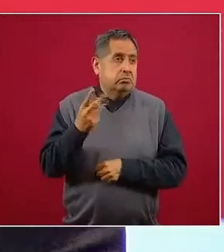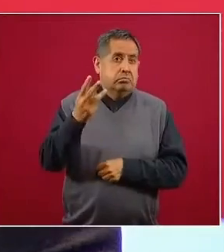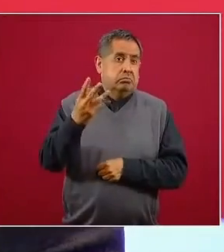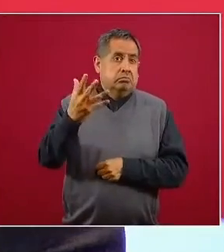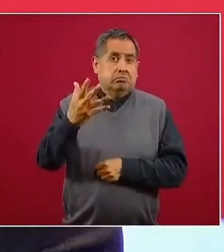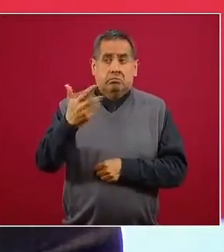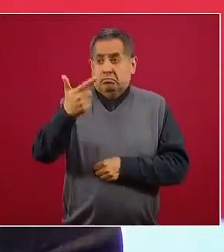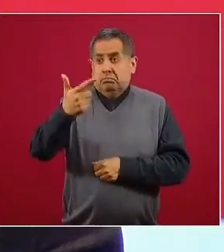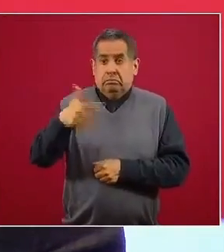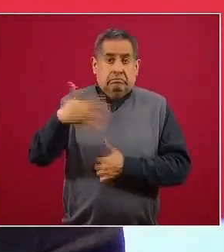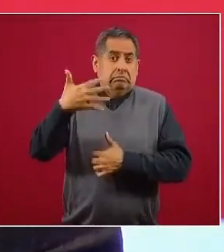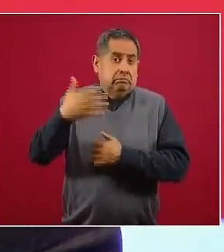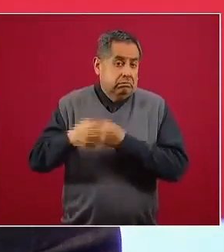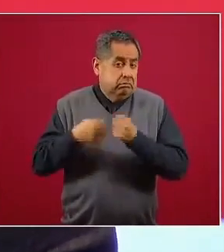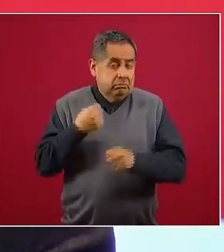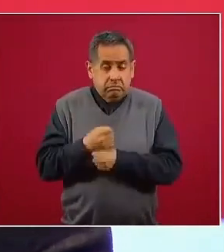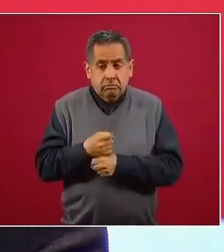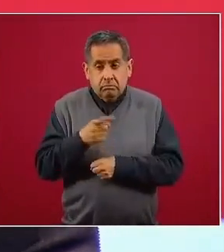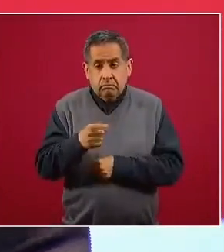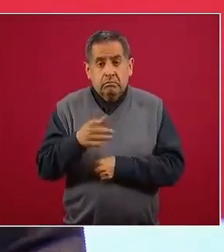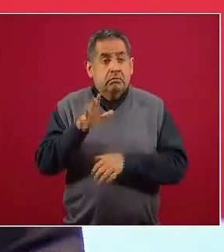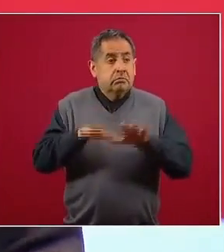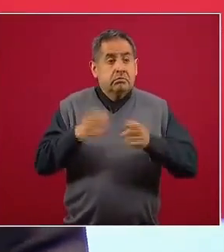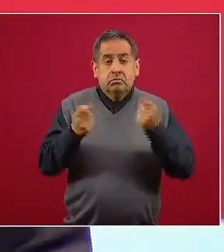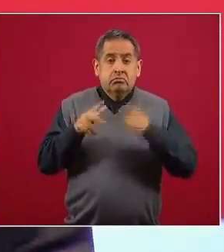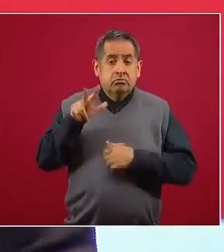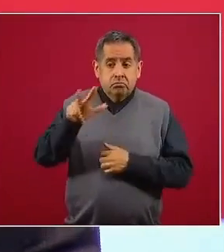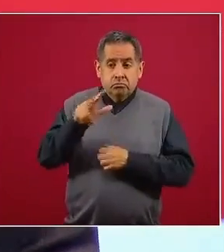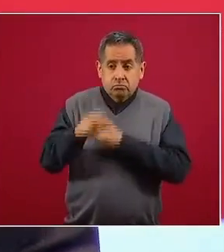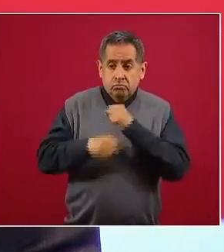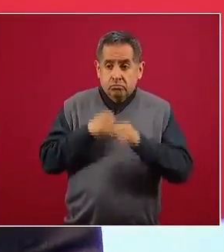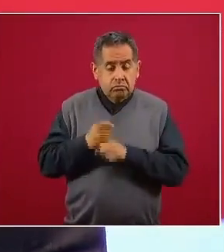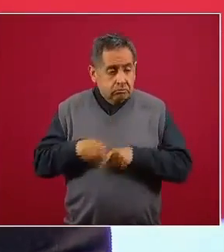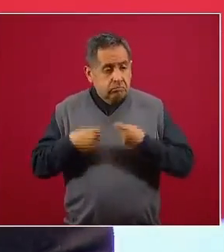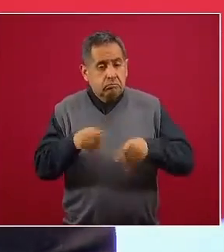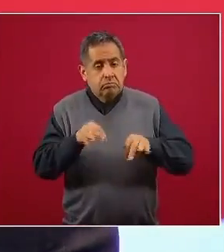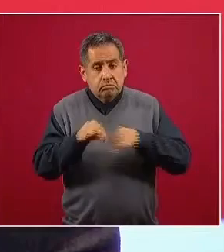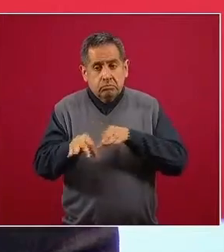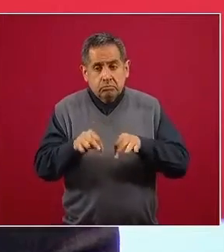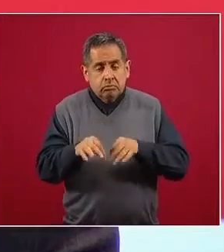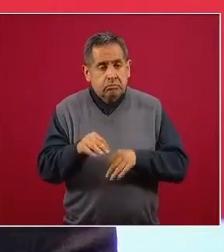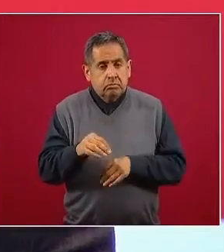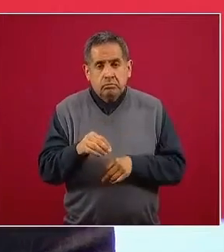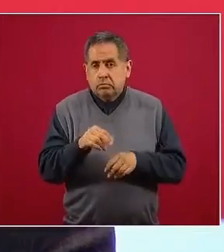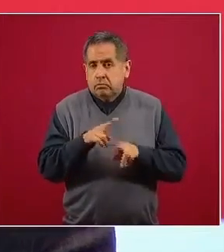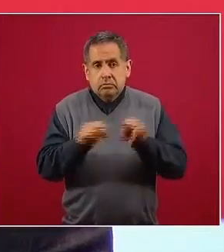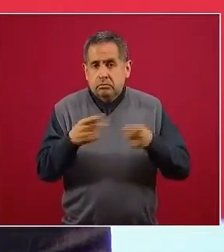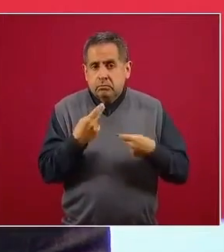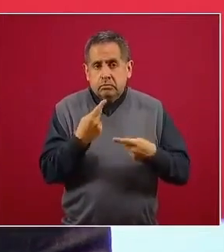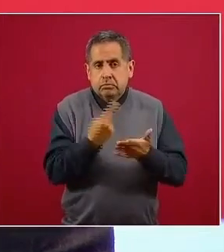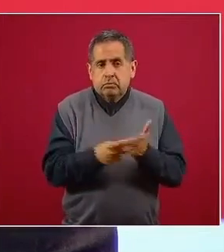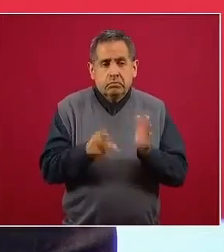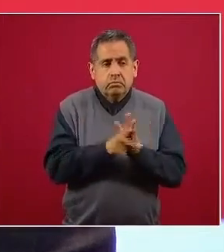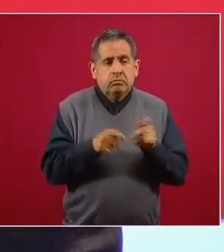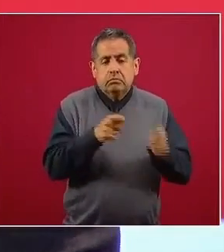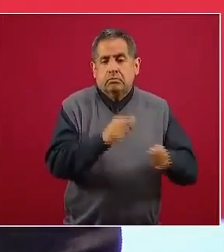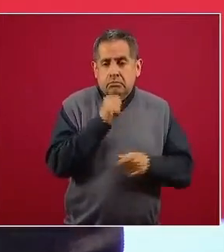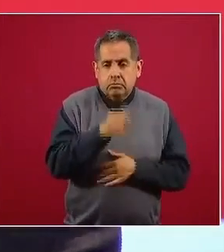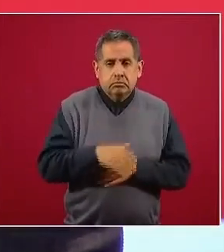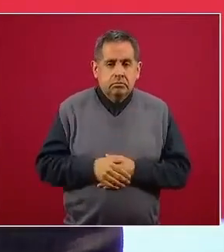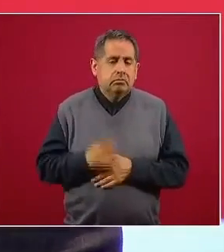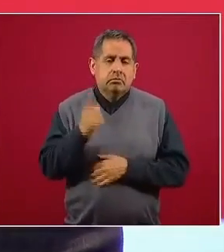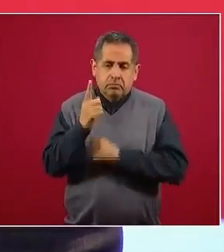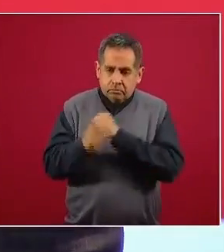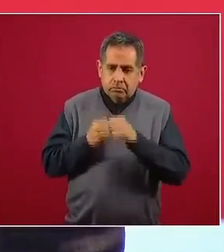3, 5, 7, 15, hay hasta 18 años de empleo en situación precaria. Precaria quiere decir que año